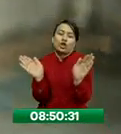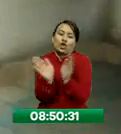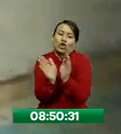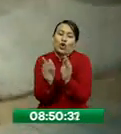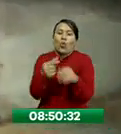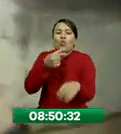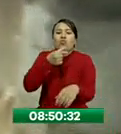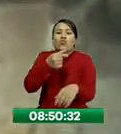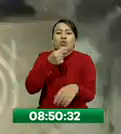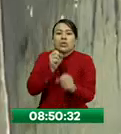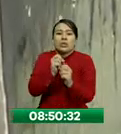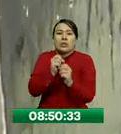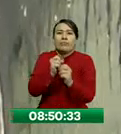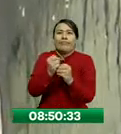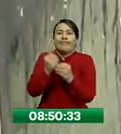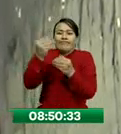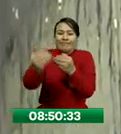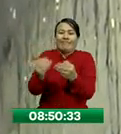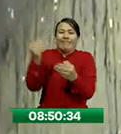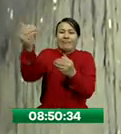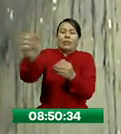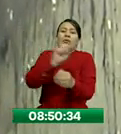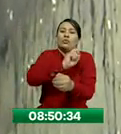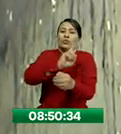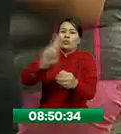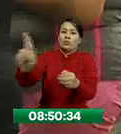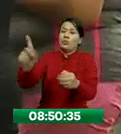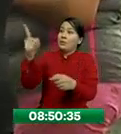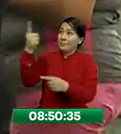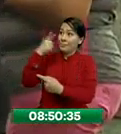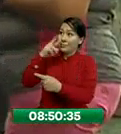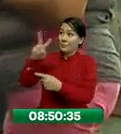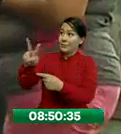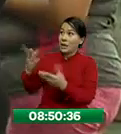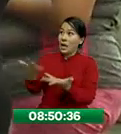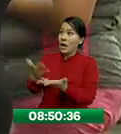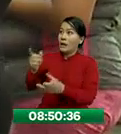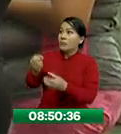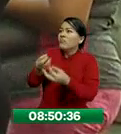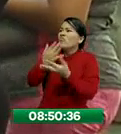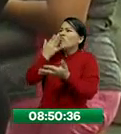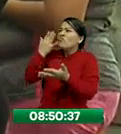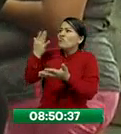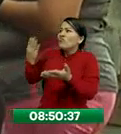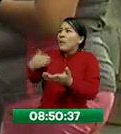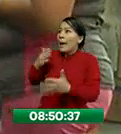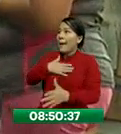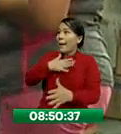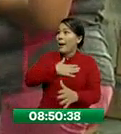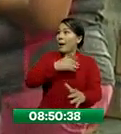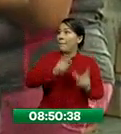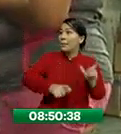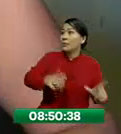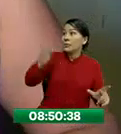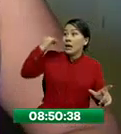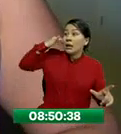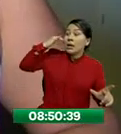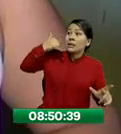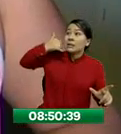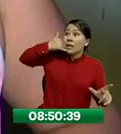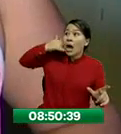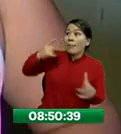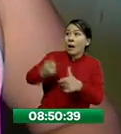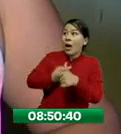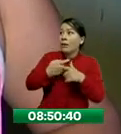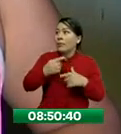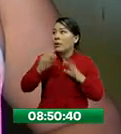Guayaquil. El humo alarmó a los habitantes, quienes de inmediato reaccionaron. Nosotros estábamos afuera y